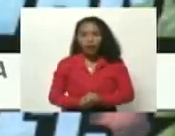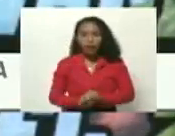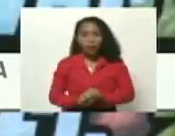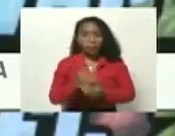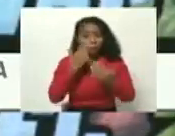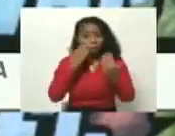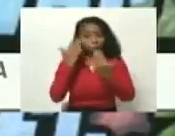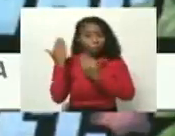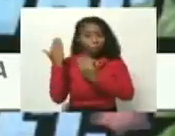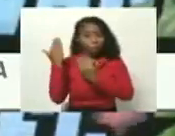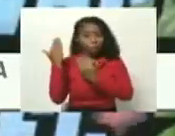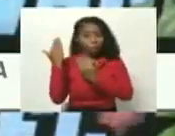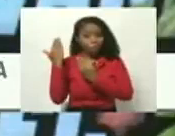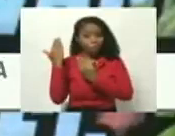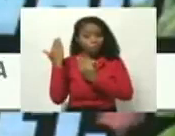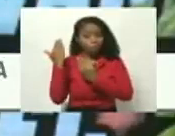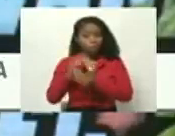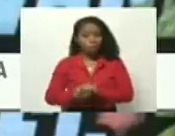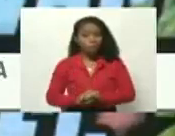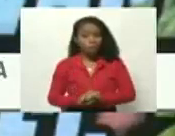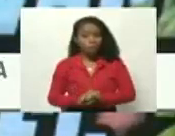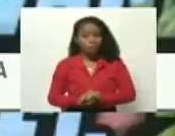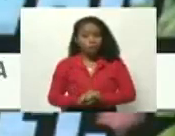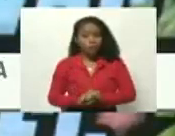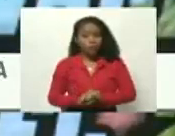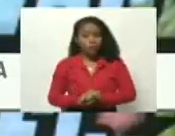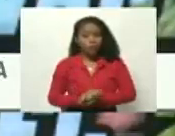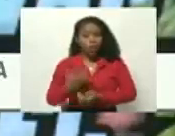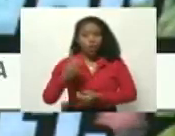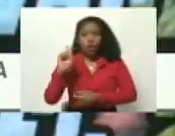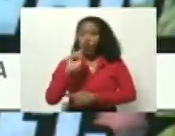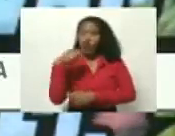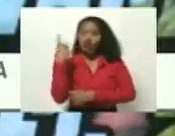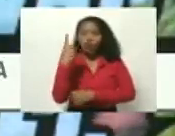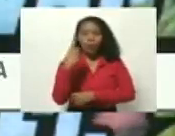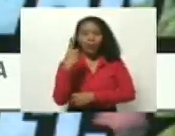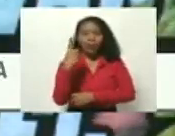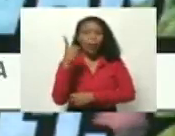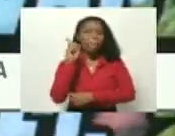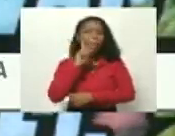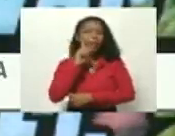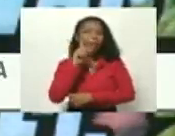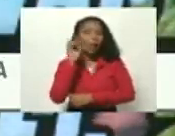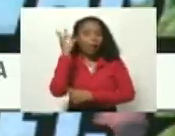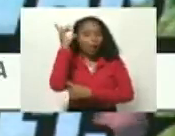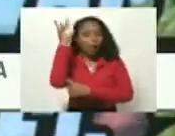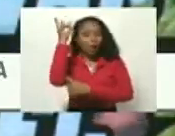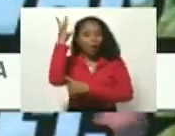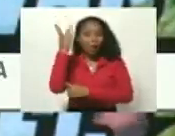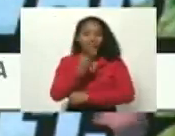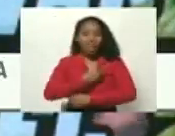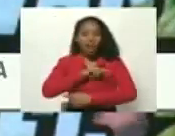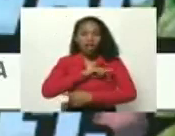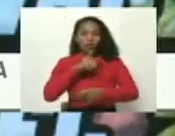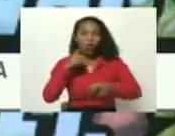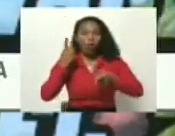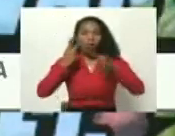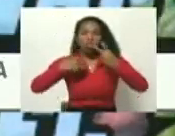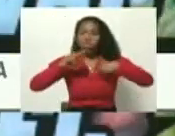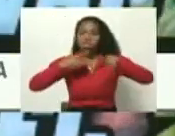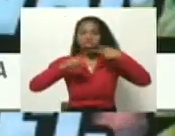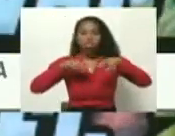compañeros, compañeras, no solamente fue la mentira fabricada a través de los medios de comunicación